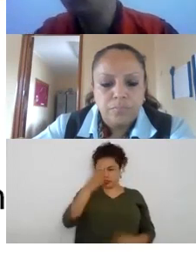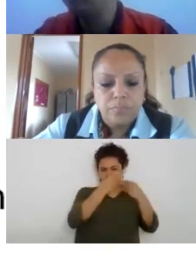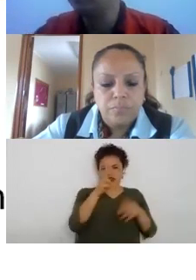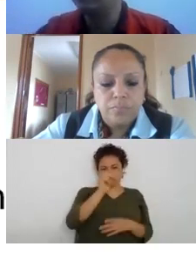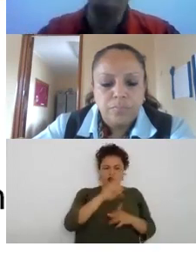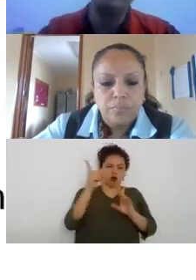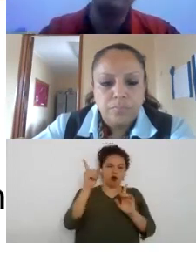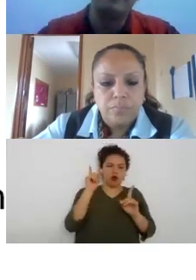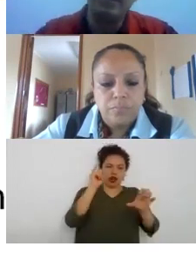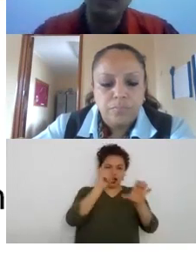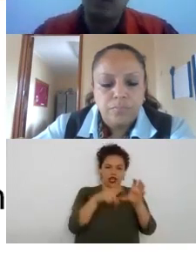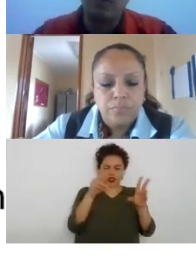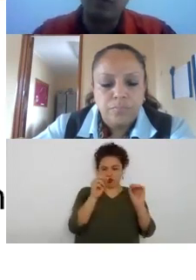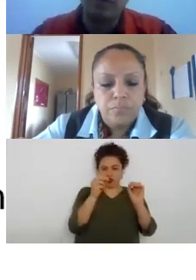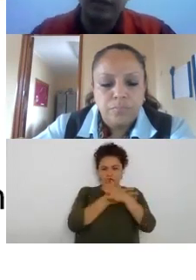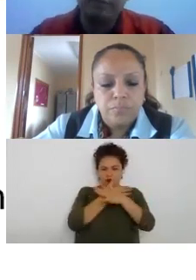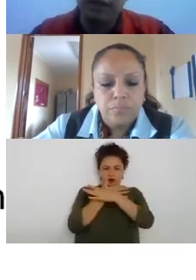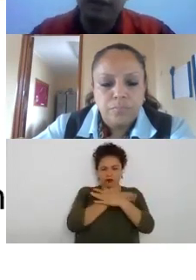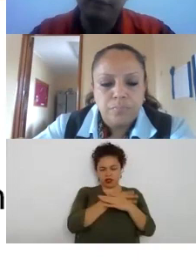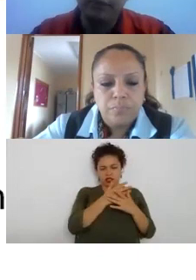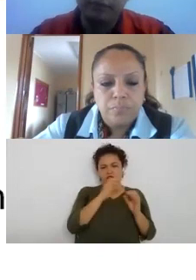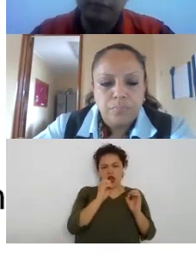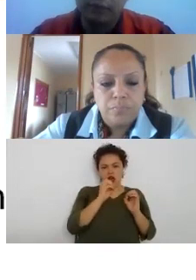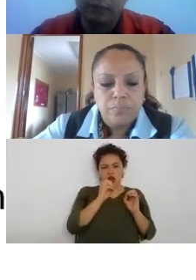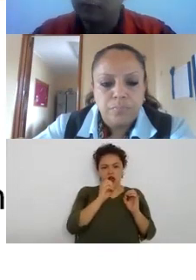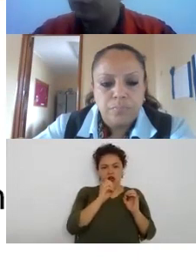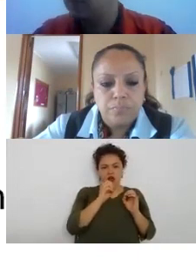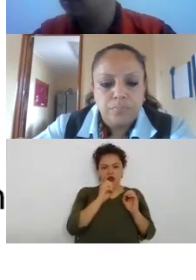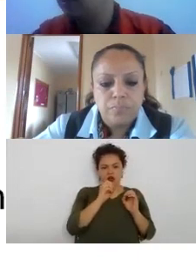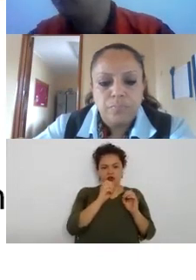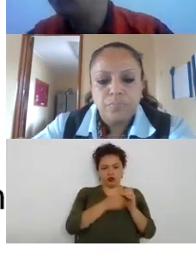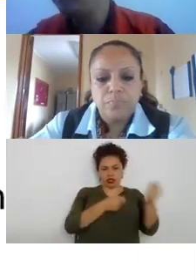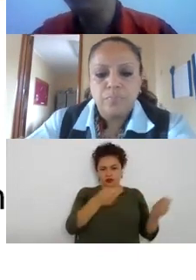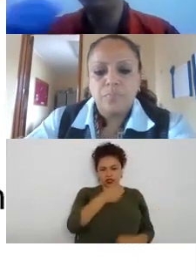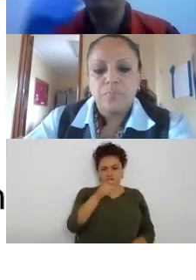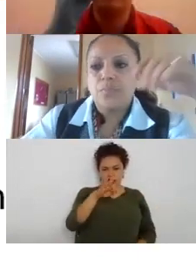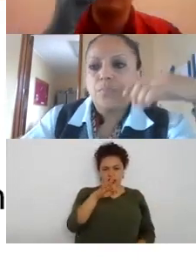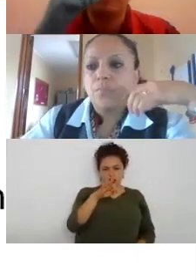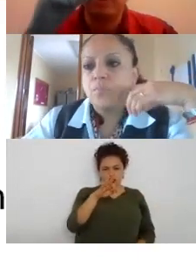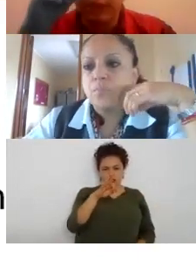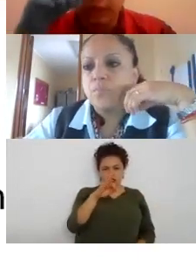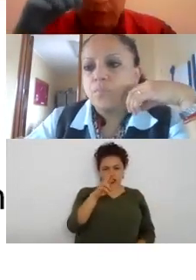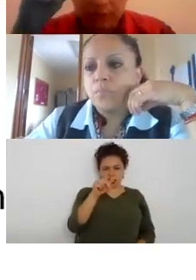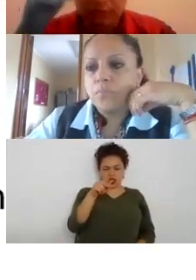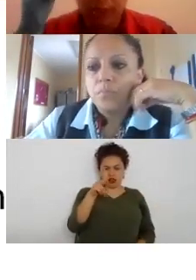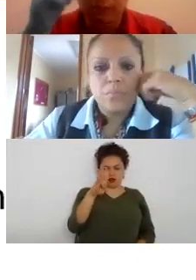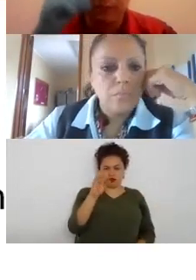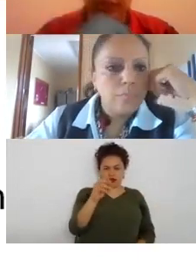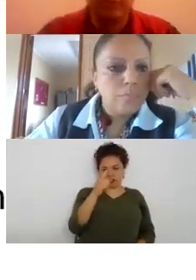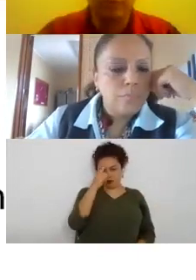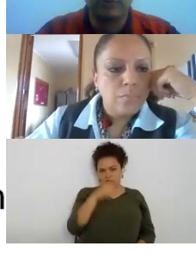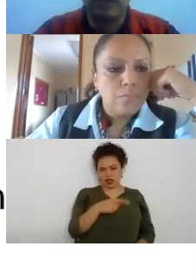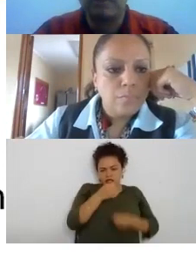alguna mariposita propia de la venda o un esparadrapo. Que esparadrapo podemos conocerlos como los seguritos, que